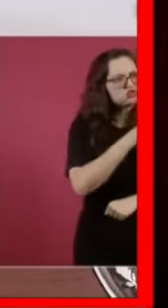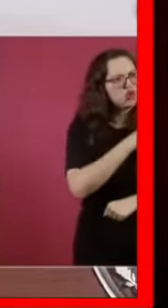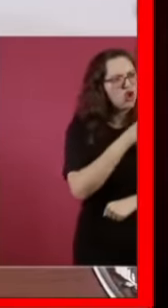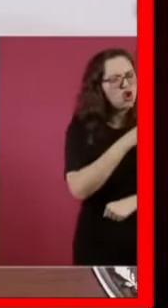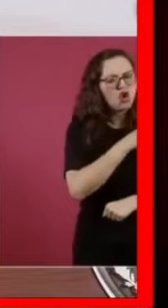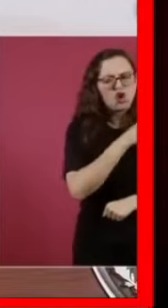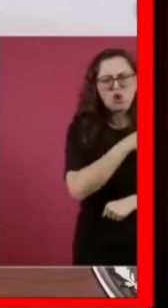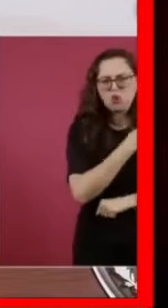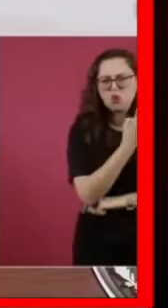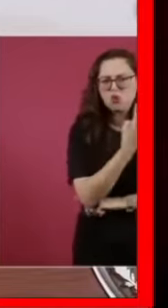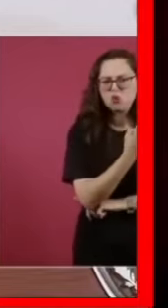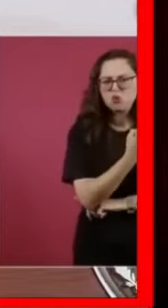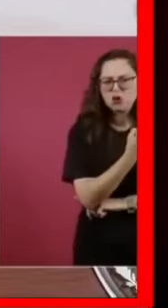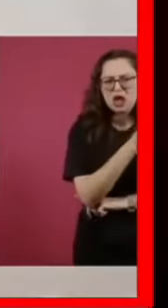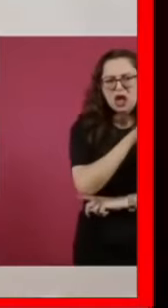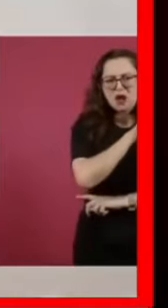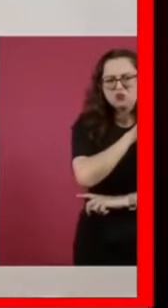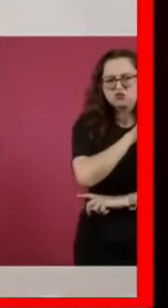O sea,